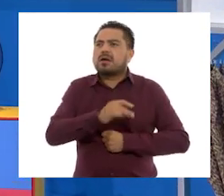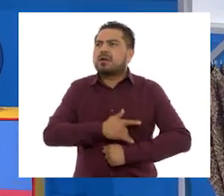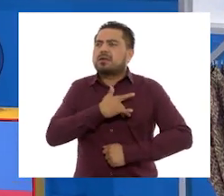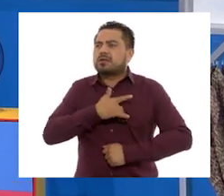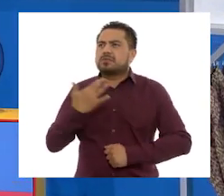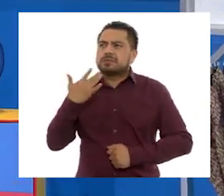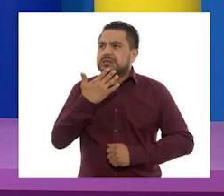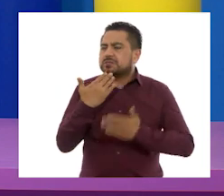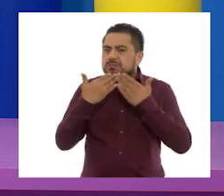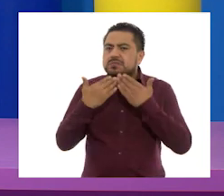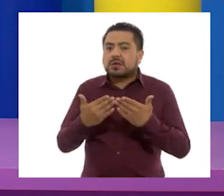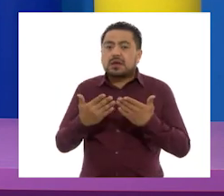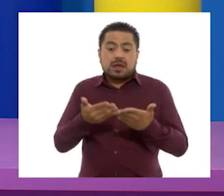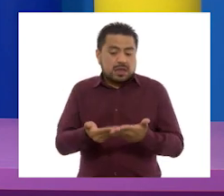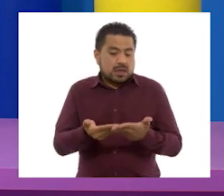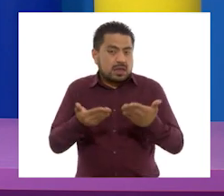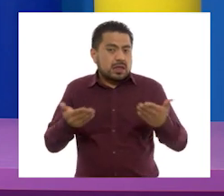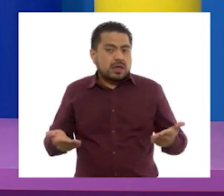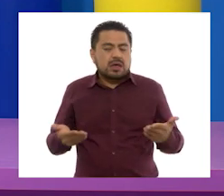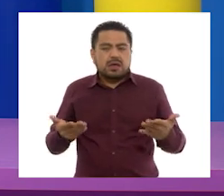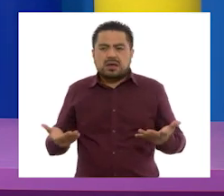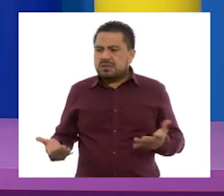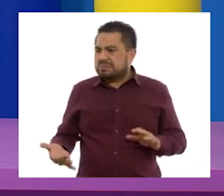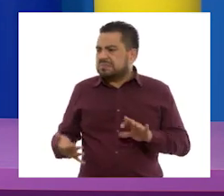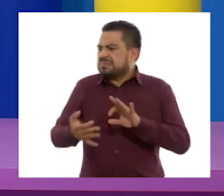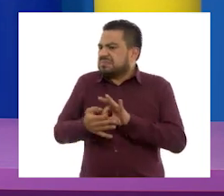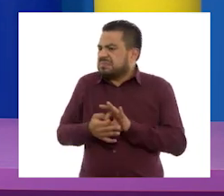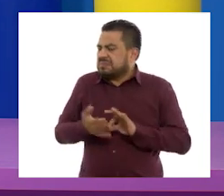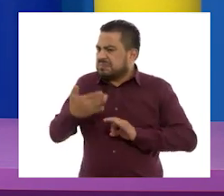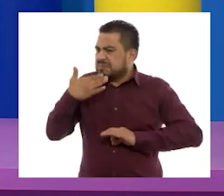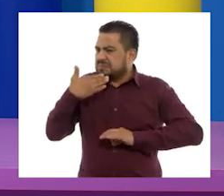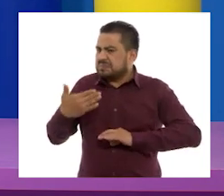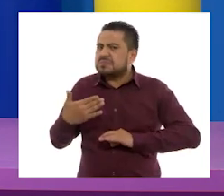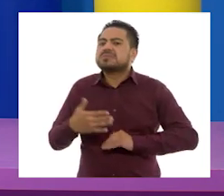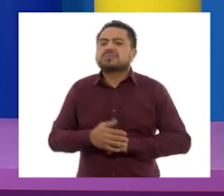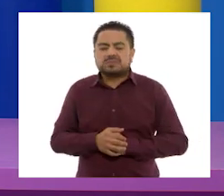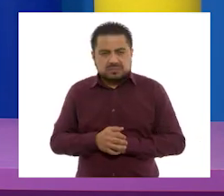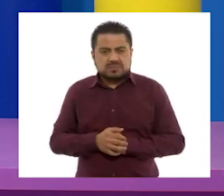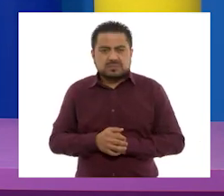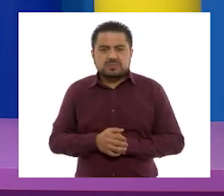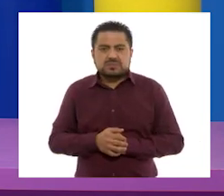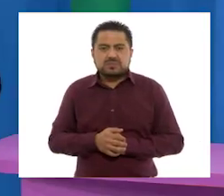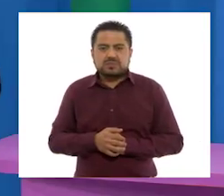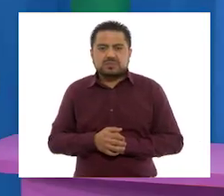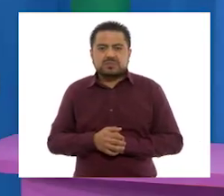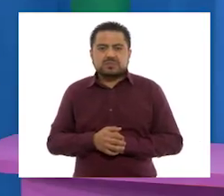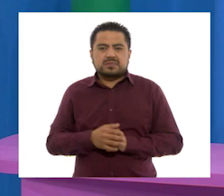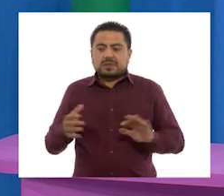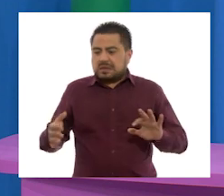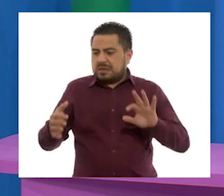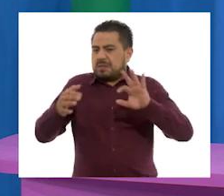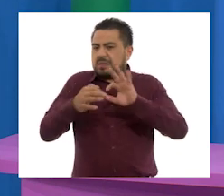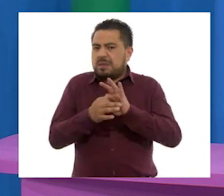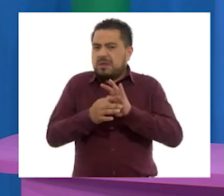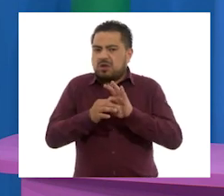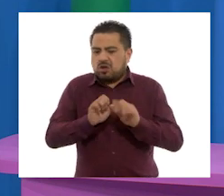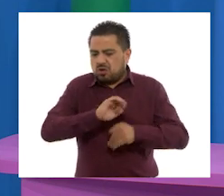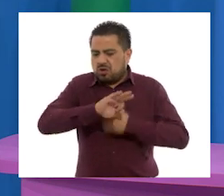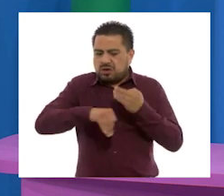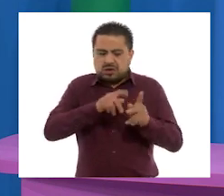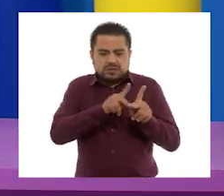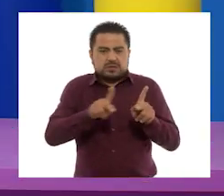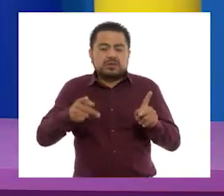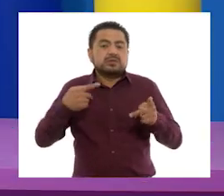satisfechos. Y entonces ser empáticos y empáticas. Sí. Empáticos y empáticas, Raúl.